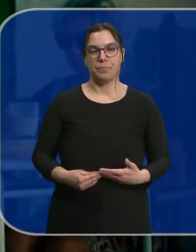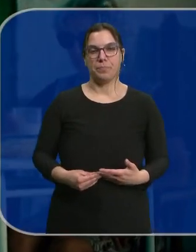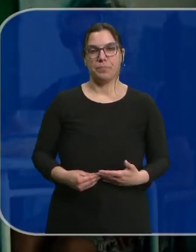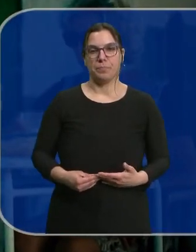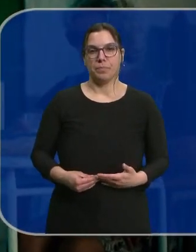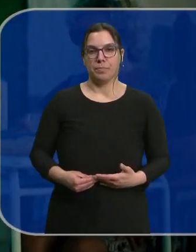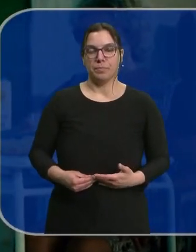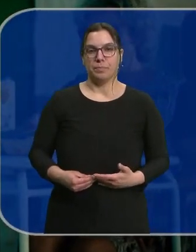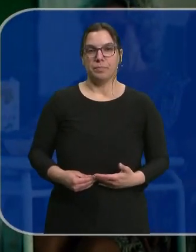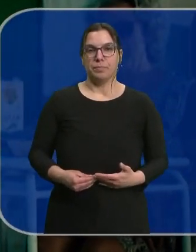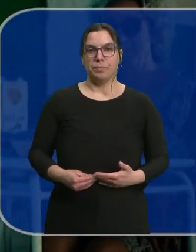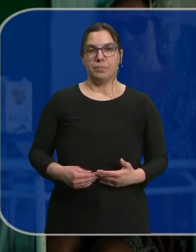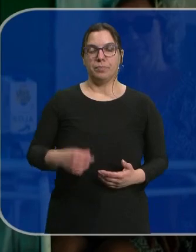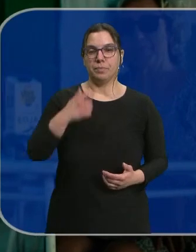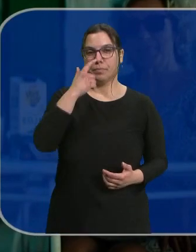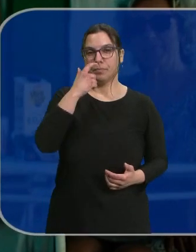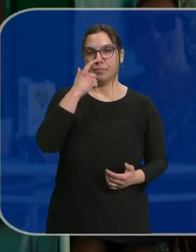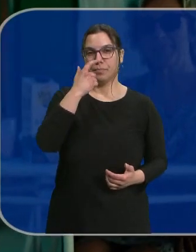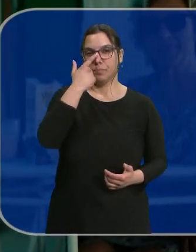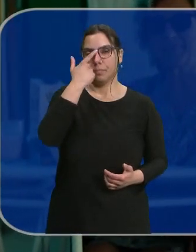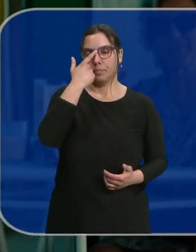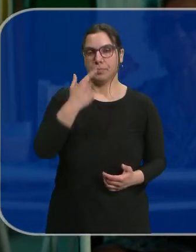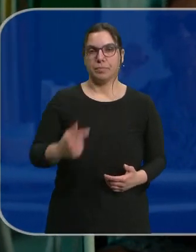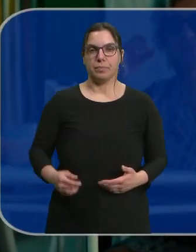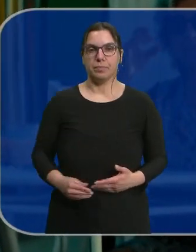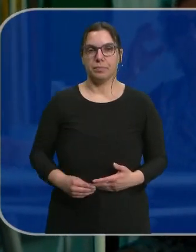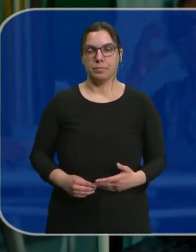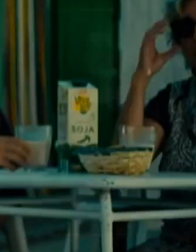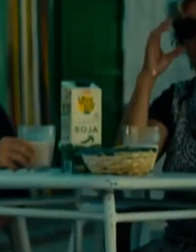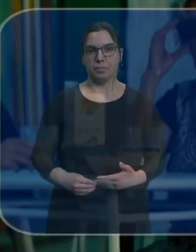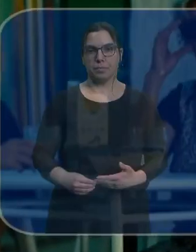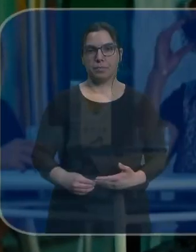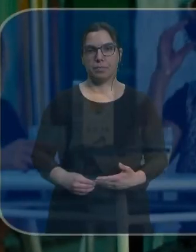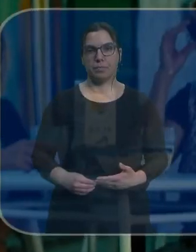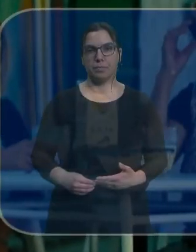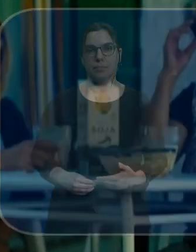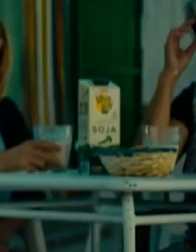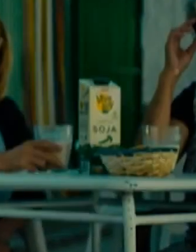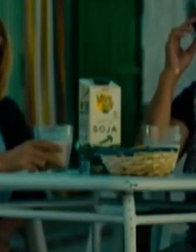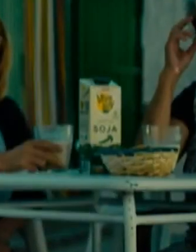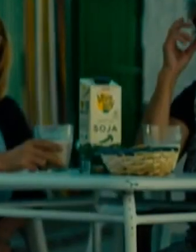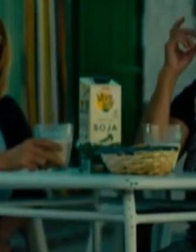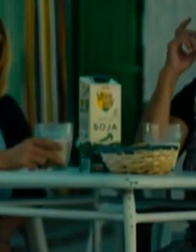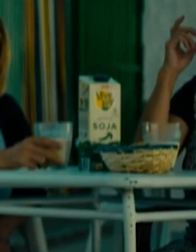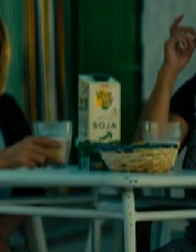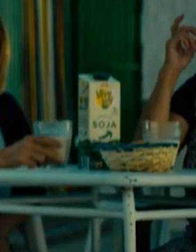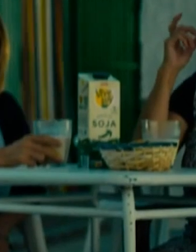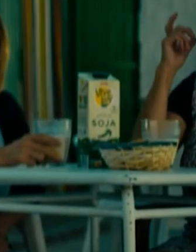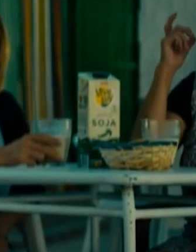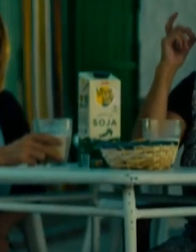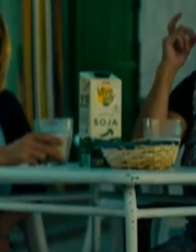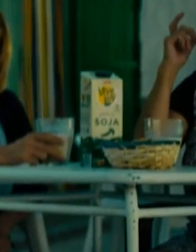Según las últimas estadísticas en España, hay más de 4 millones de flexitarianos. Pues va a ser